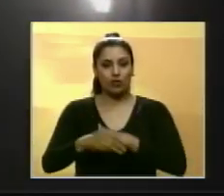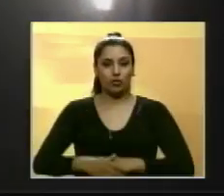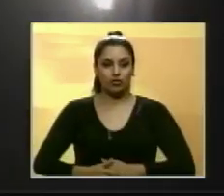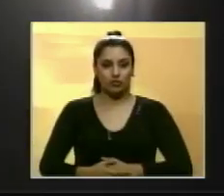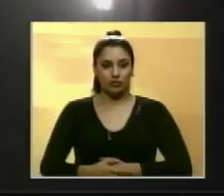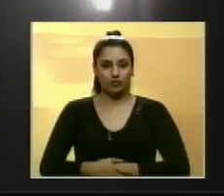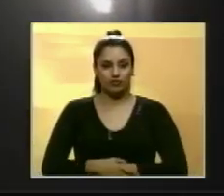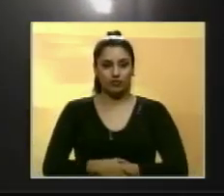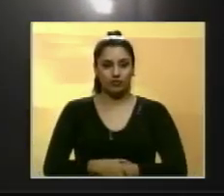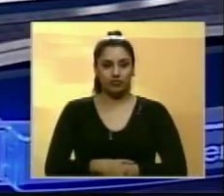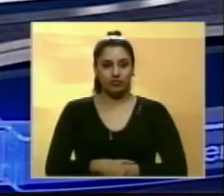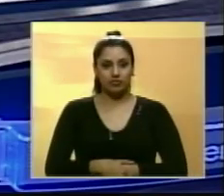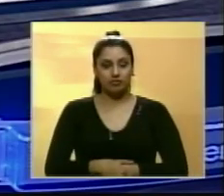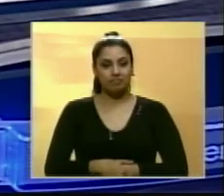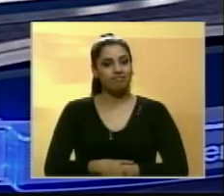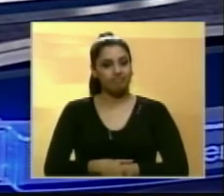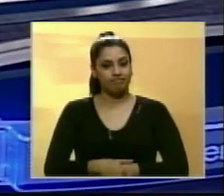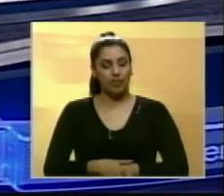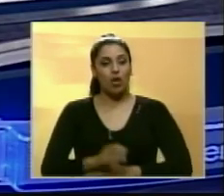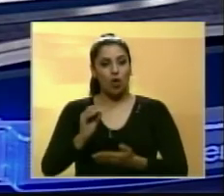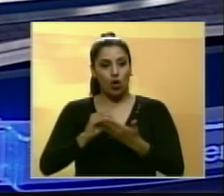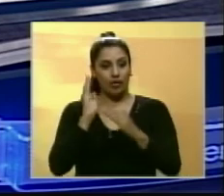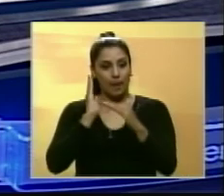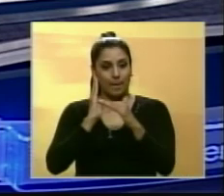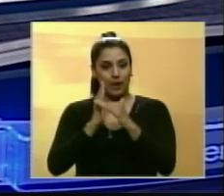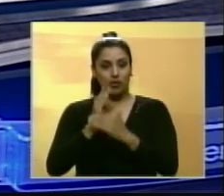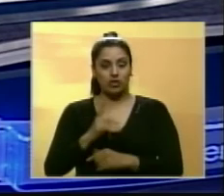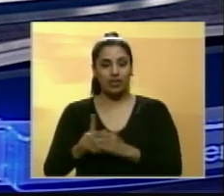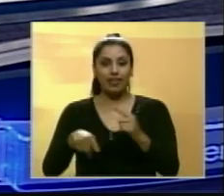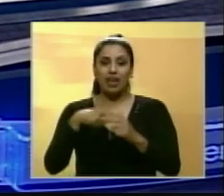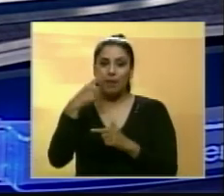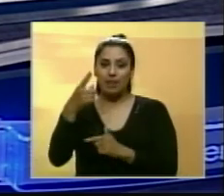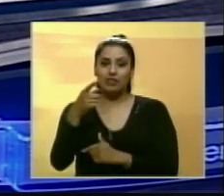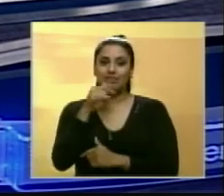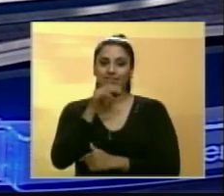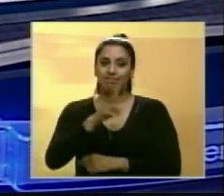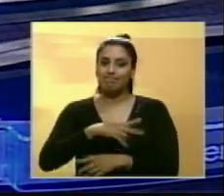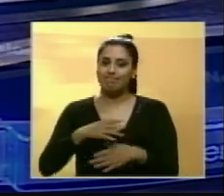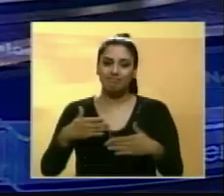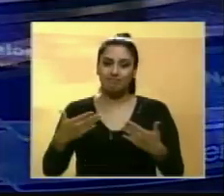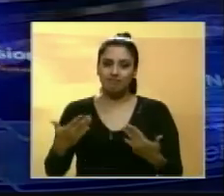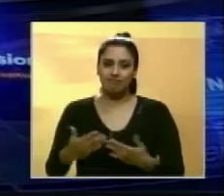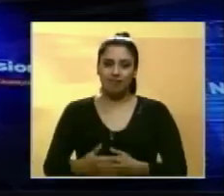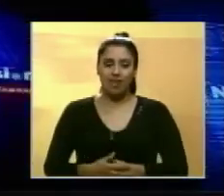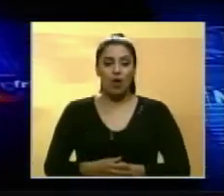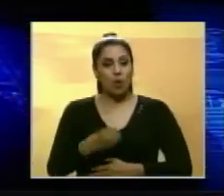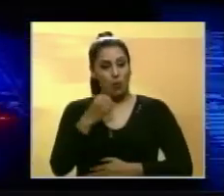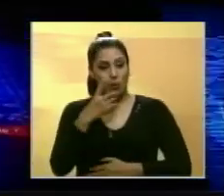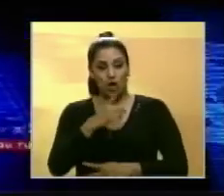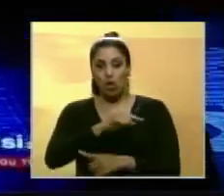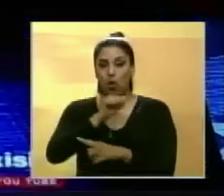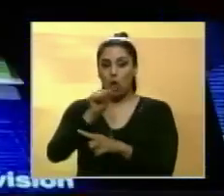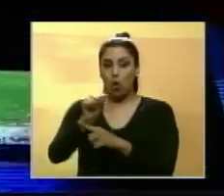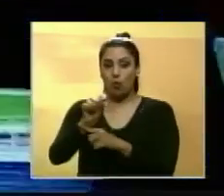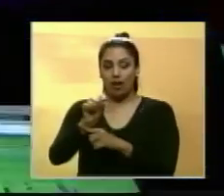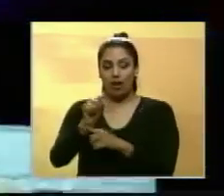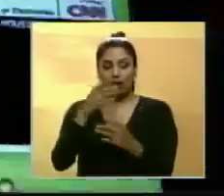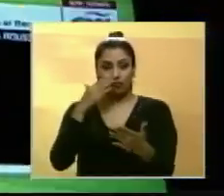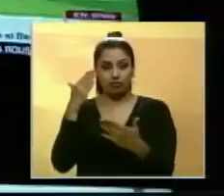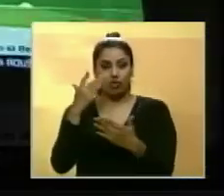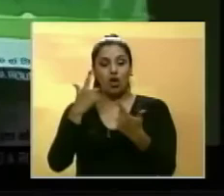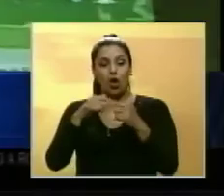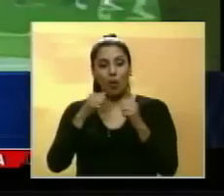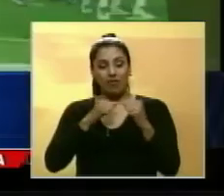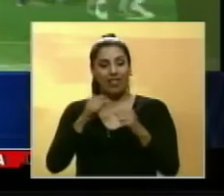Malbec. Es momento de hacer una breve pausa y más adelante el noticiero Venevisión. Bueno, obligados a remontar. El